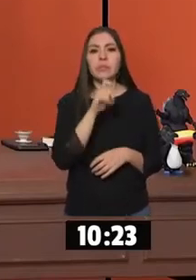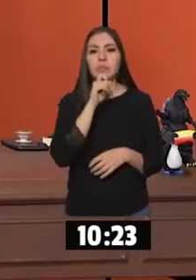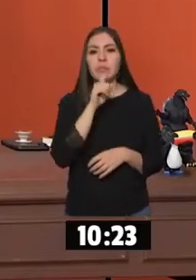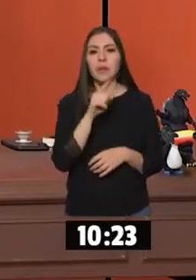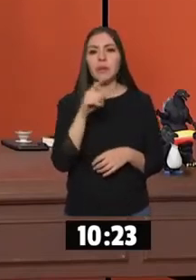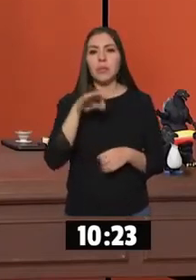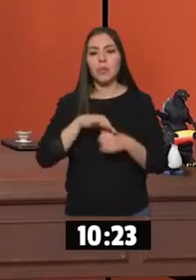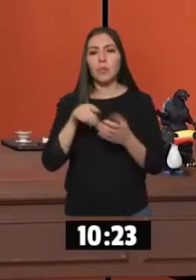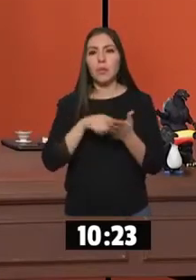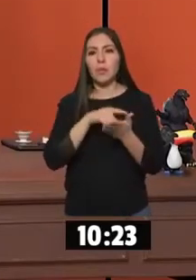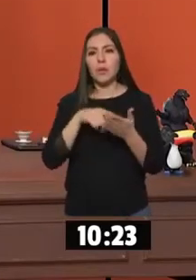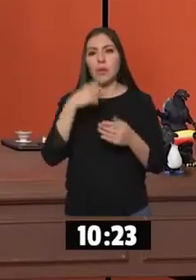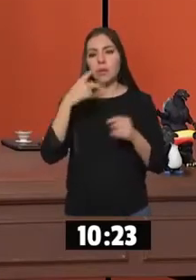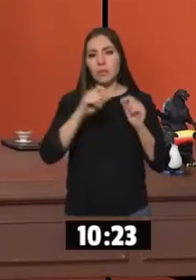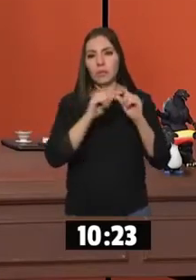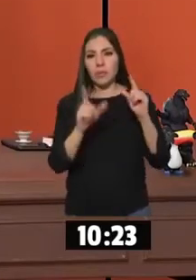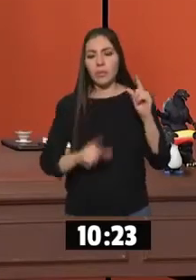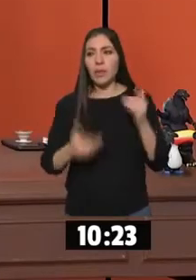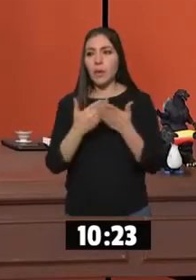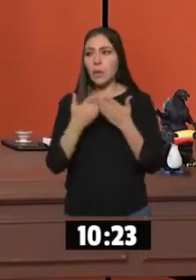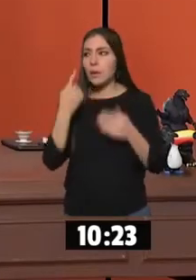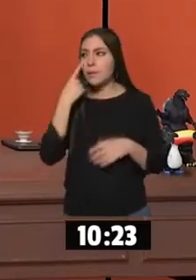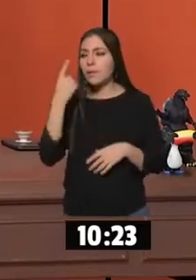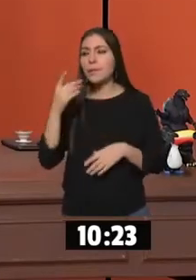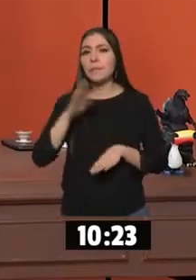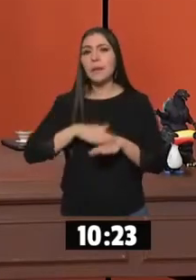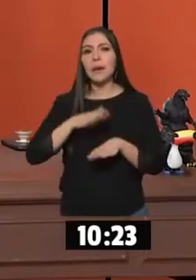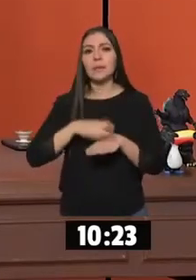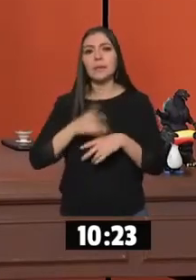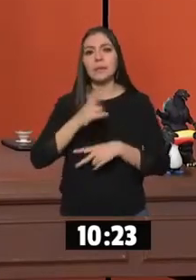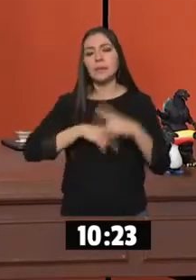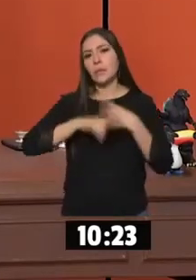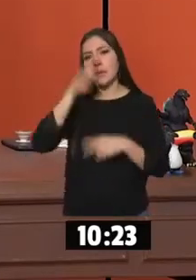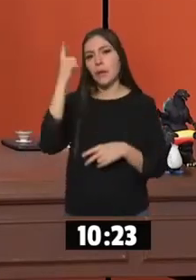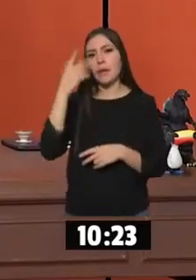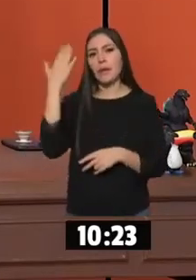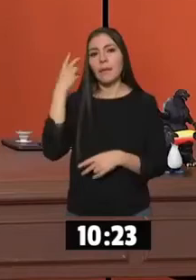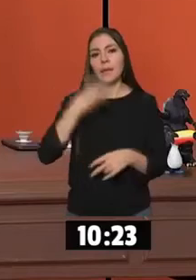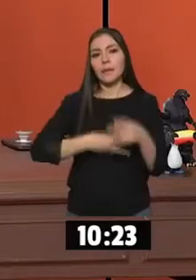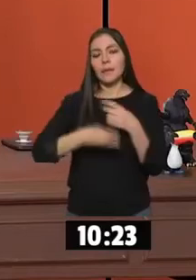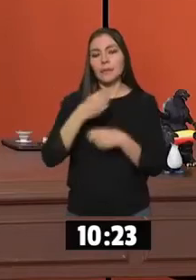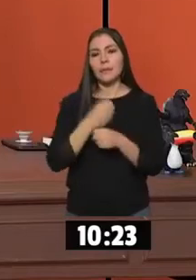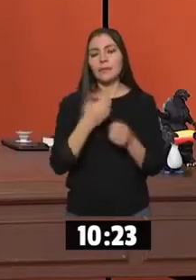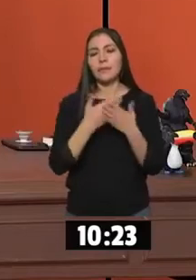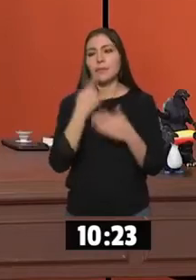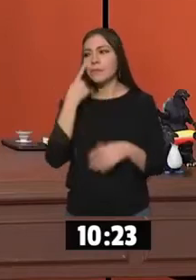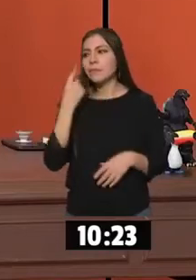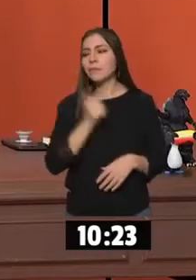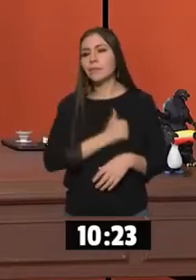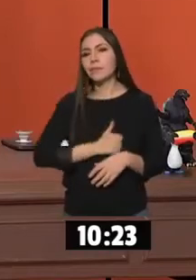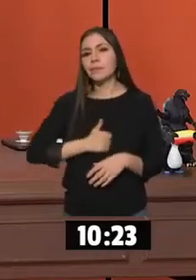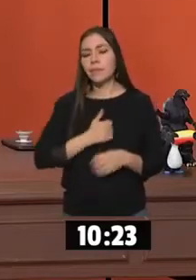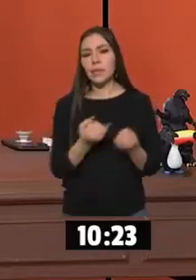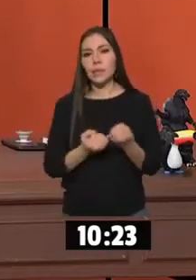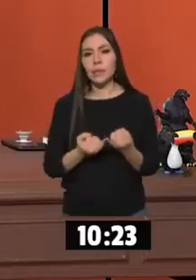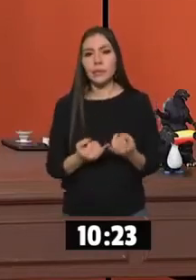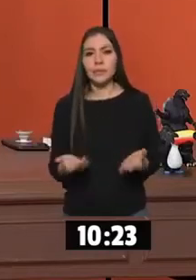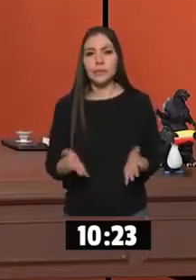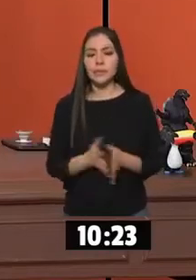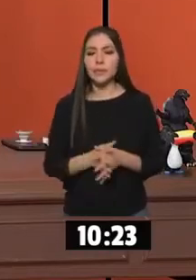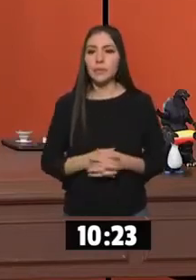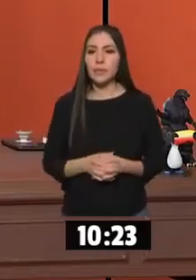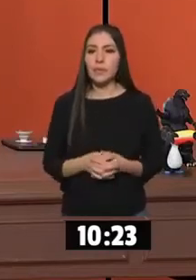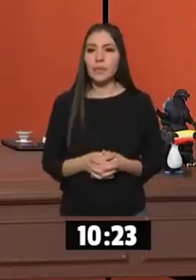ahora estamos viendo mucha mayor violencia como hace 3 años, y lo que estamos viendo lamentablemente también ahora, ¿no? Oye,